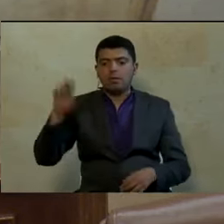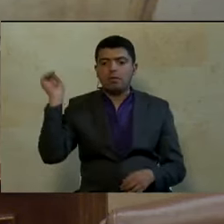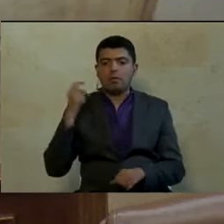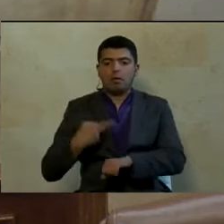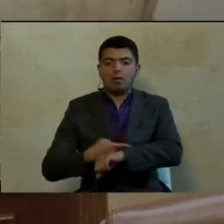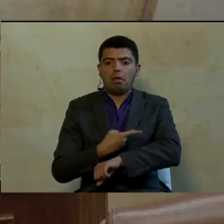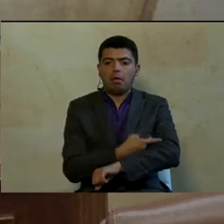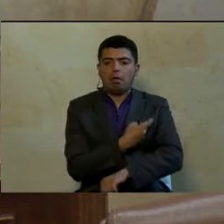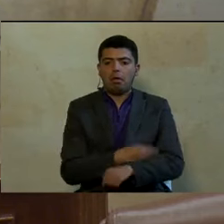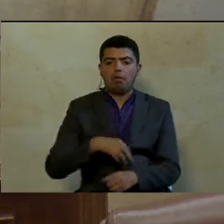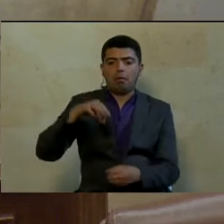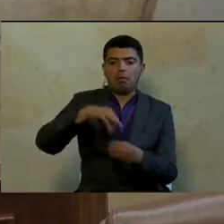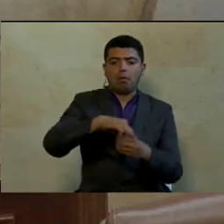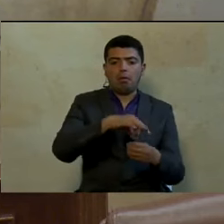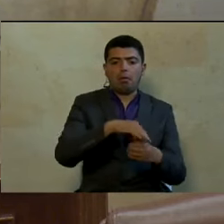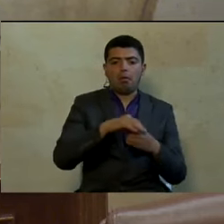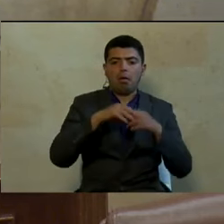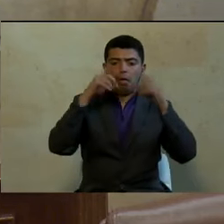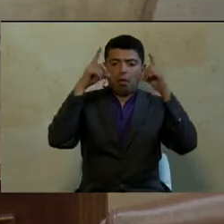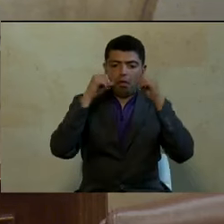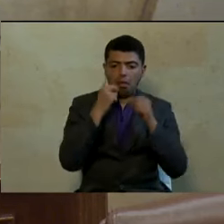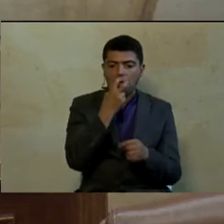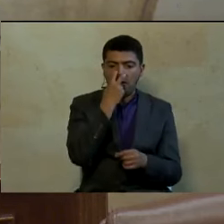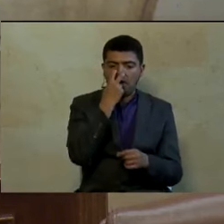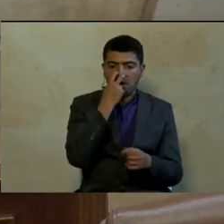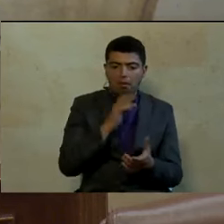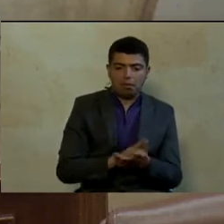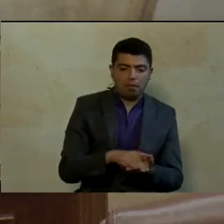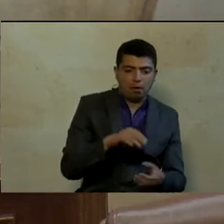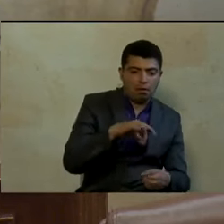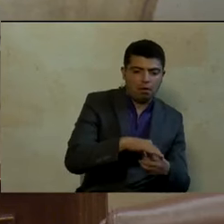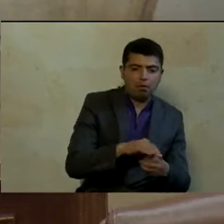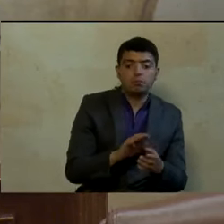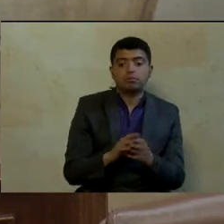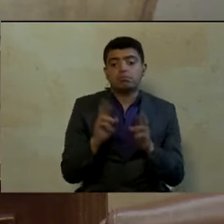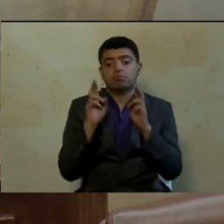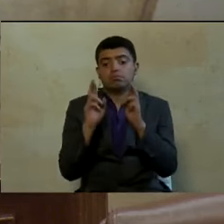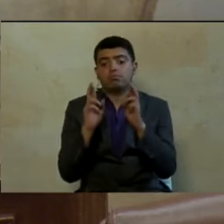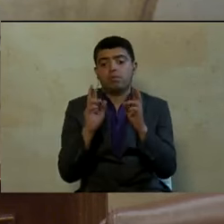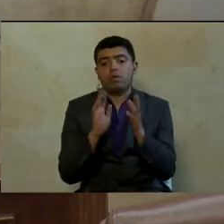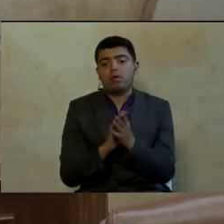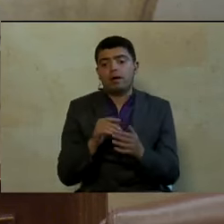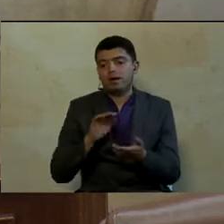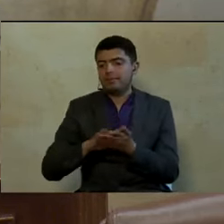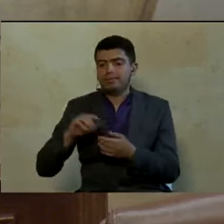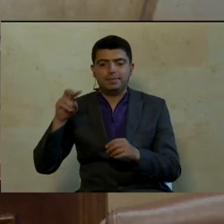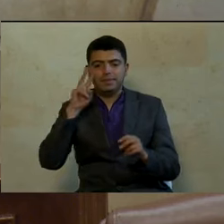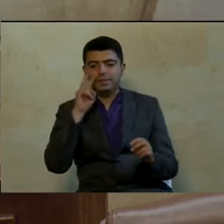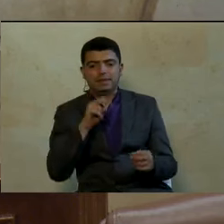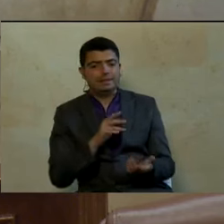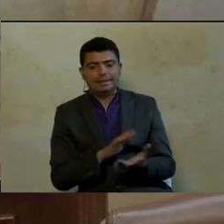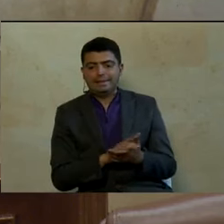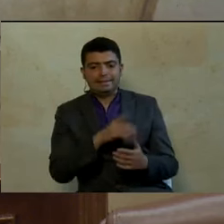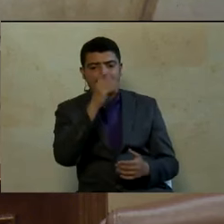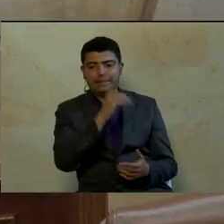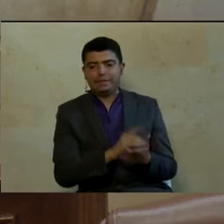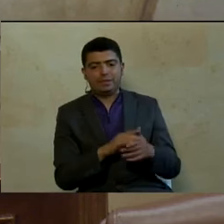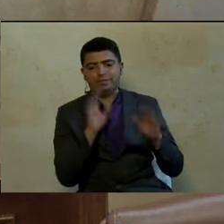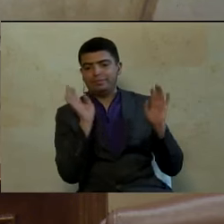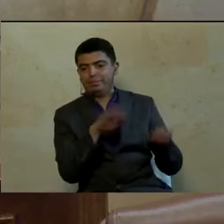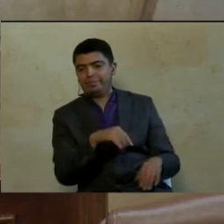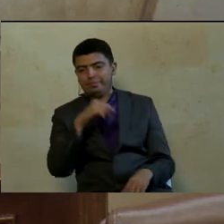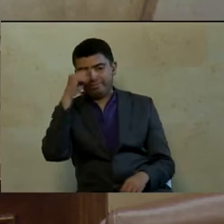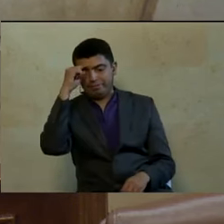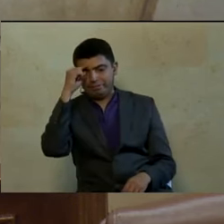asiegas ojalá no les pese esta decisión y yo anuncio Mi voto negativo y dejo constancia queridos